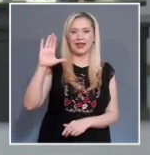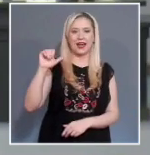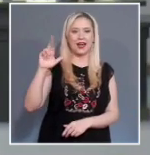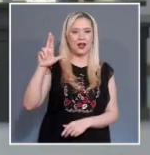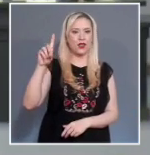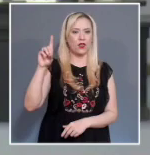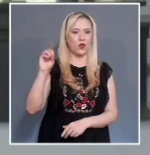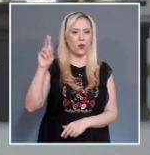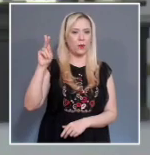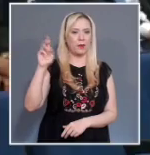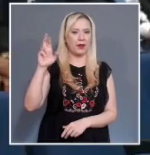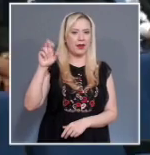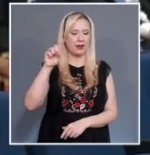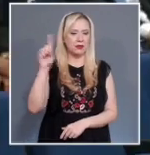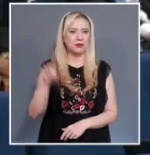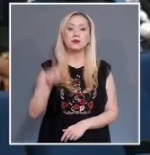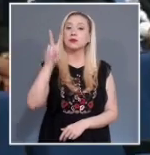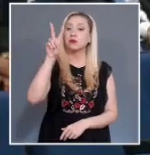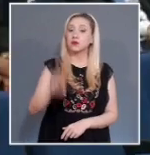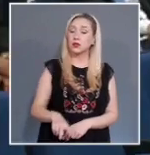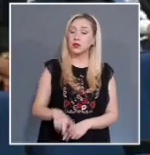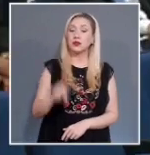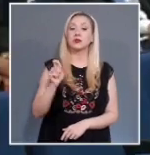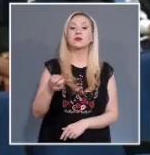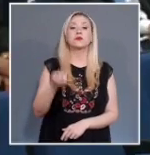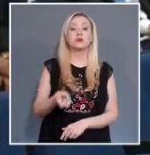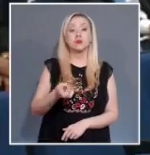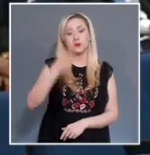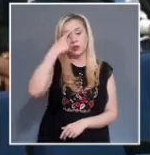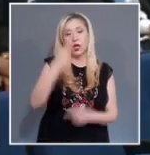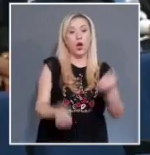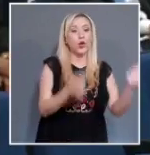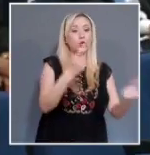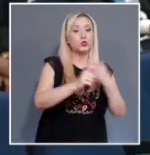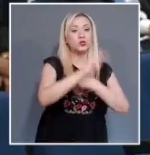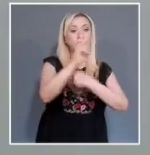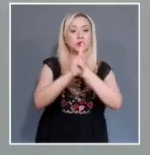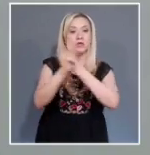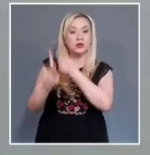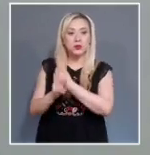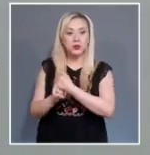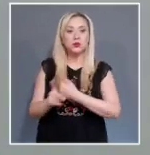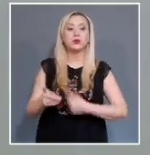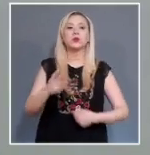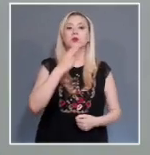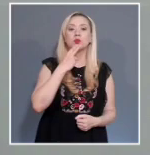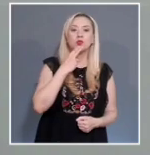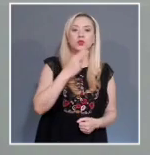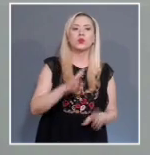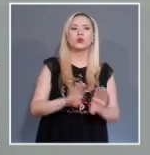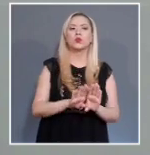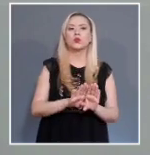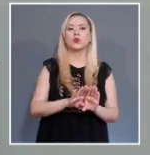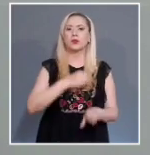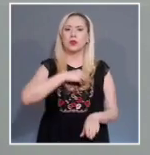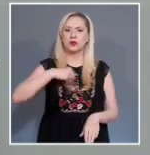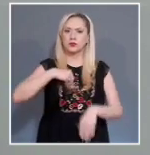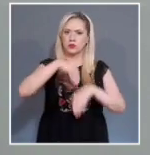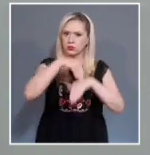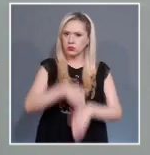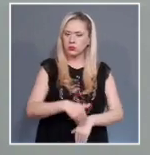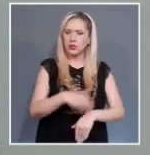la consumación de algunos estados de evadir sus obligaciones en materia de derechos humanos y la garantía